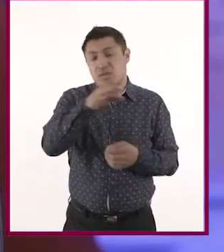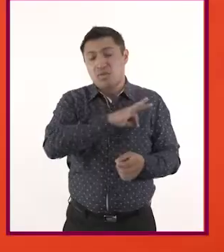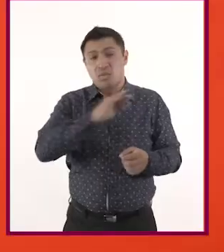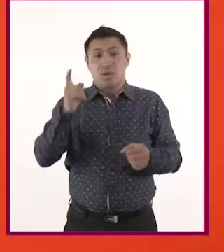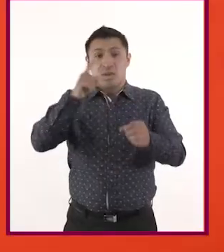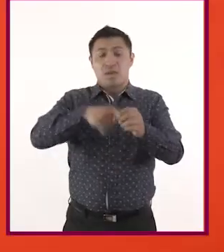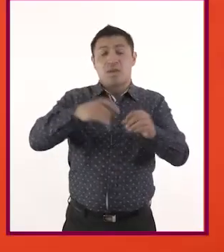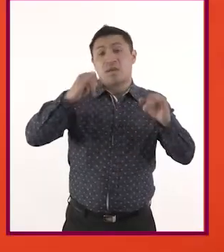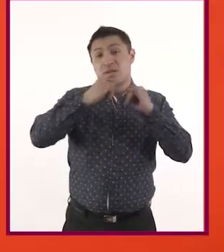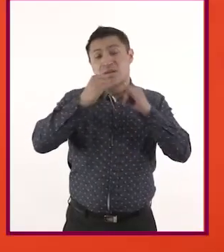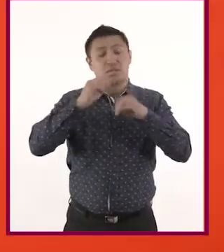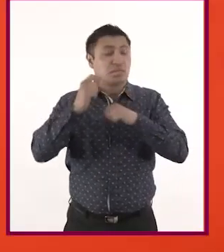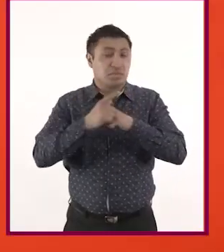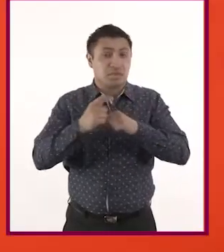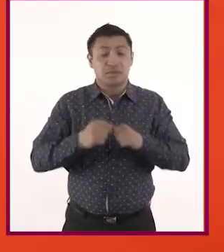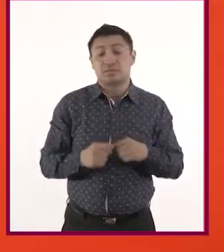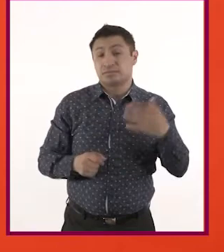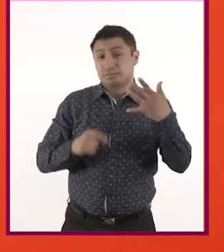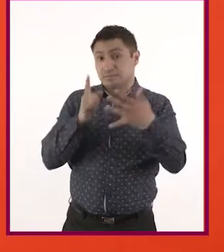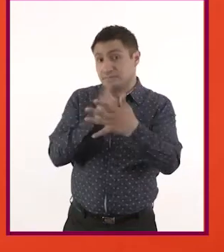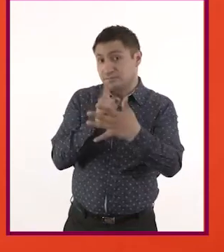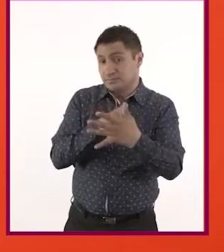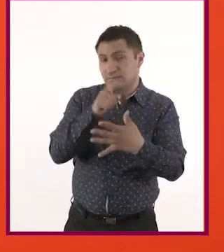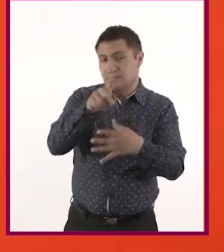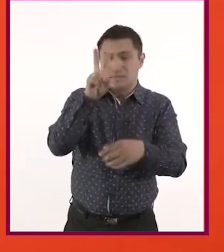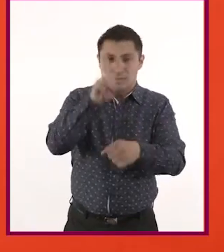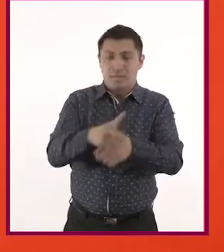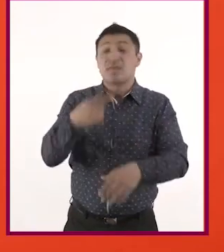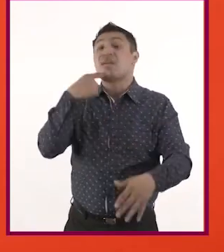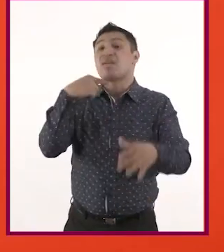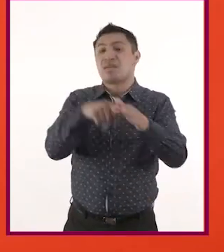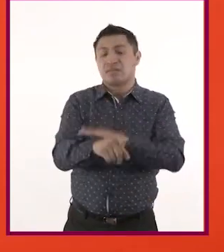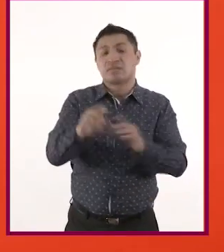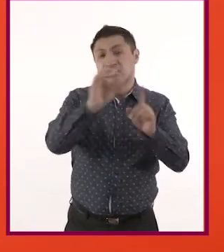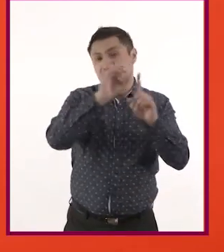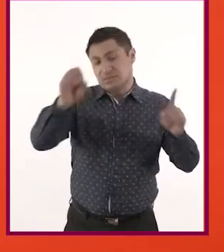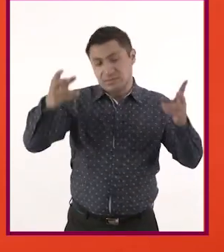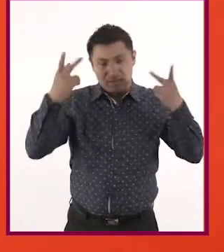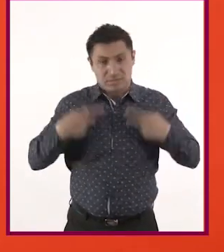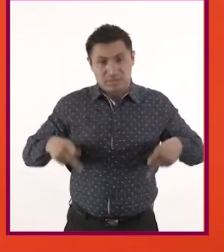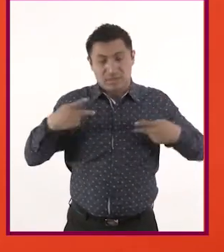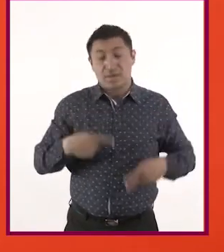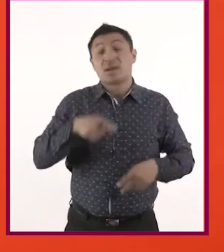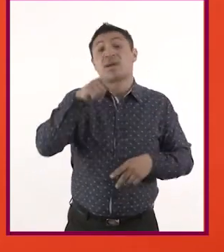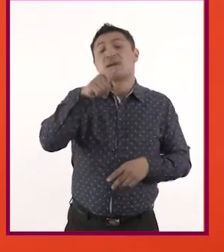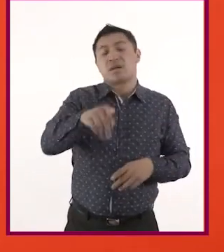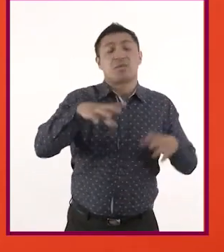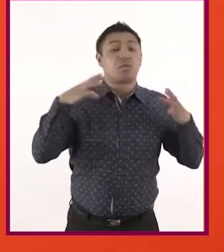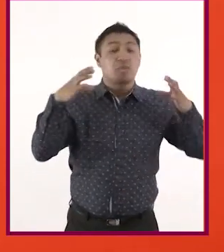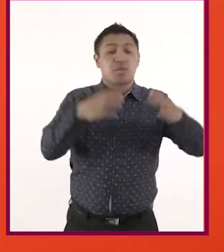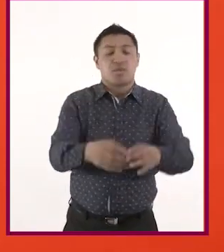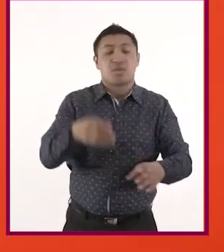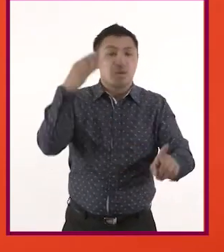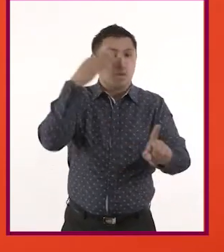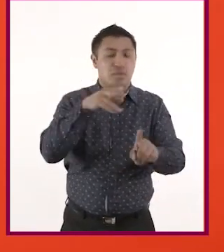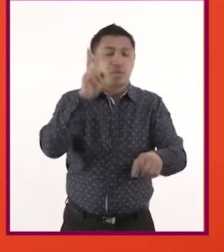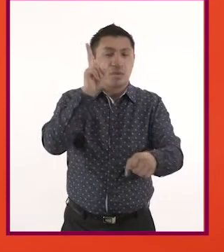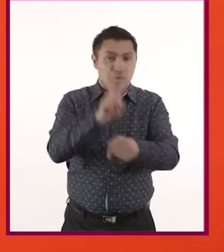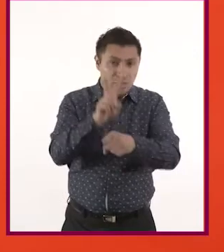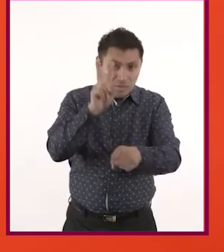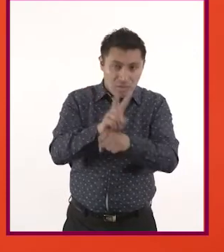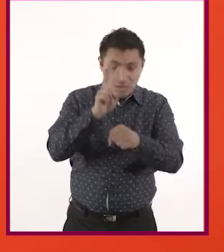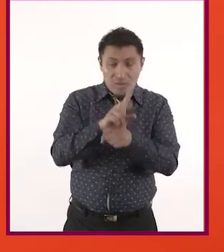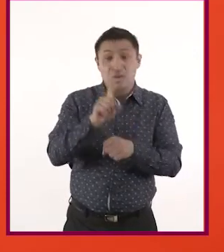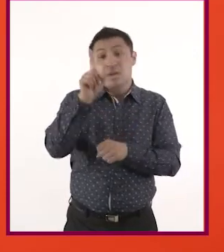sumarte. 5. Vigila y denuncia. Organízate con otras personas de tu localidad con el fin de monitorear, evaluar